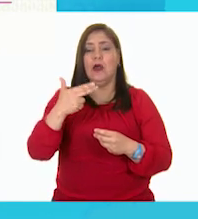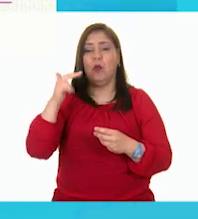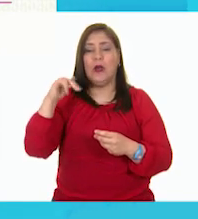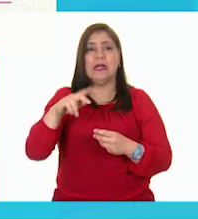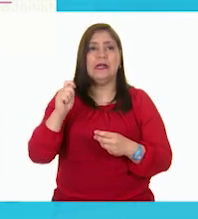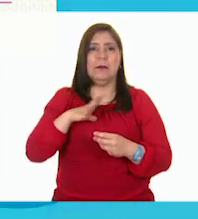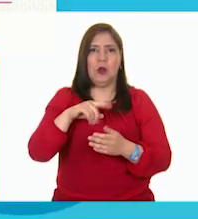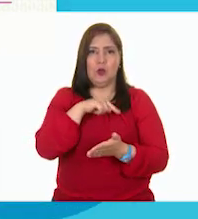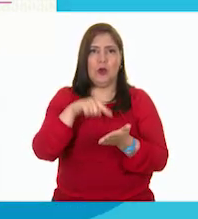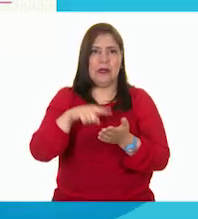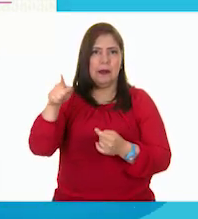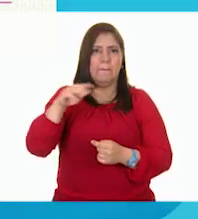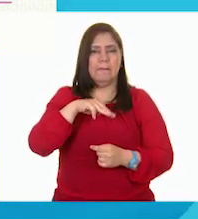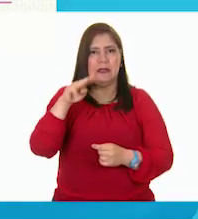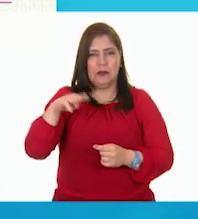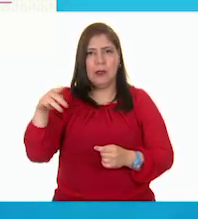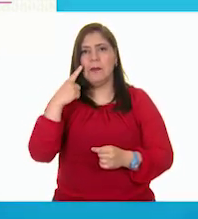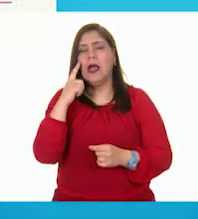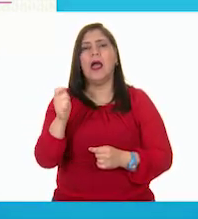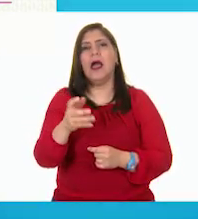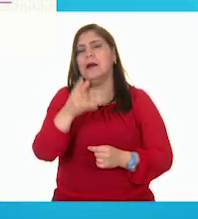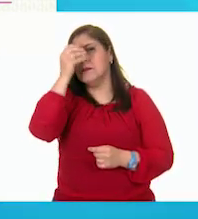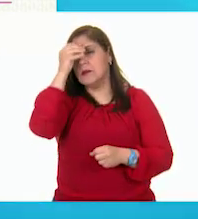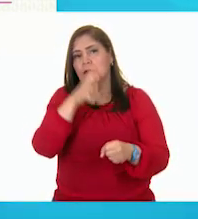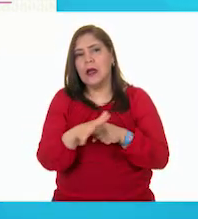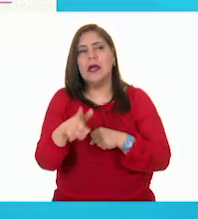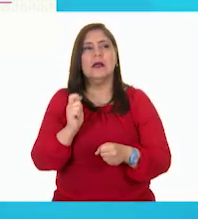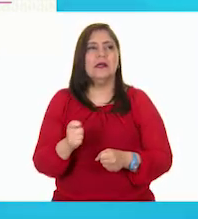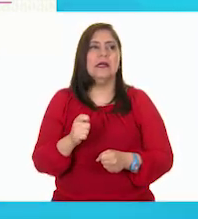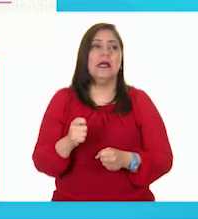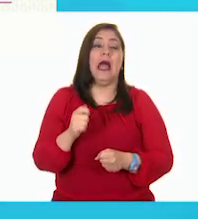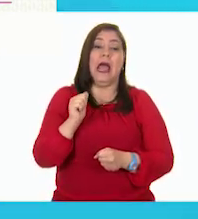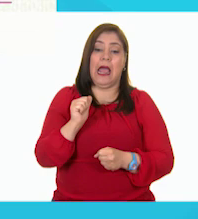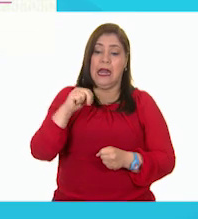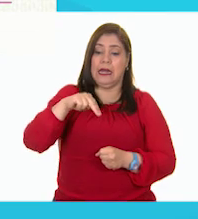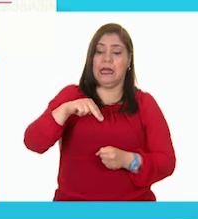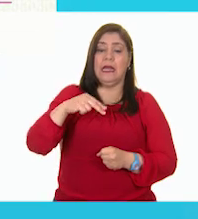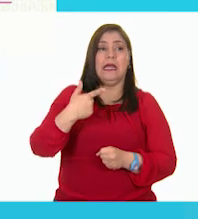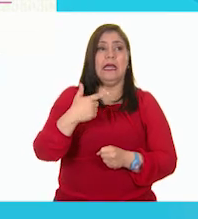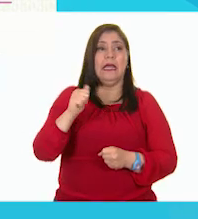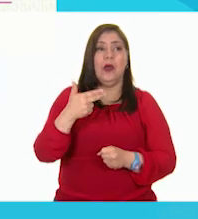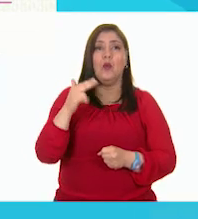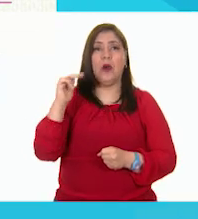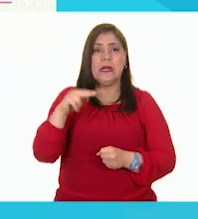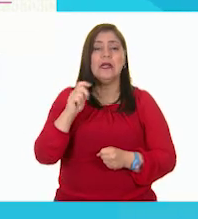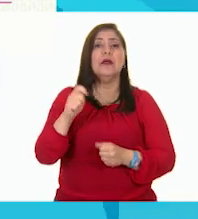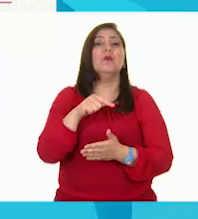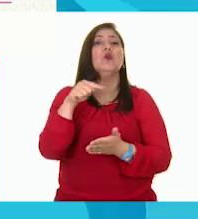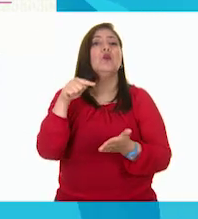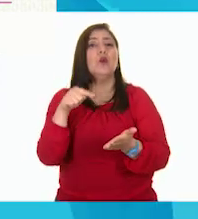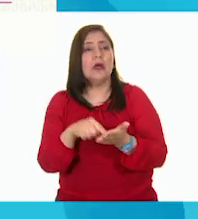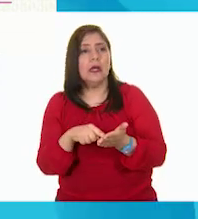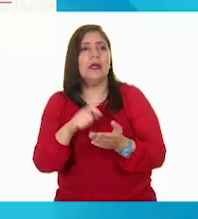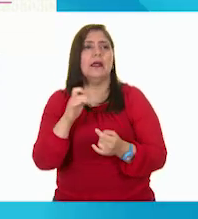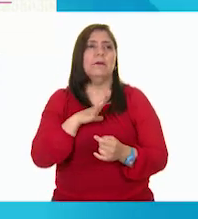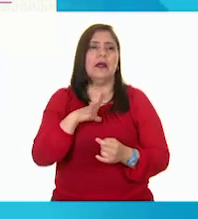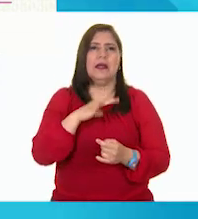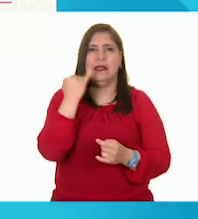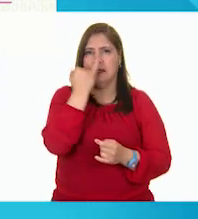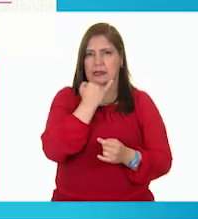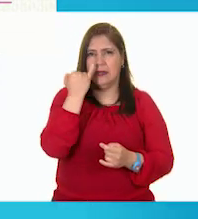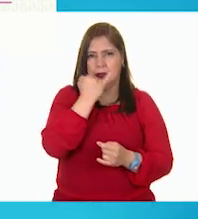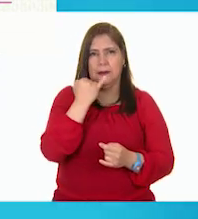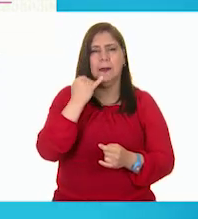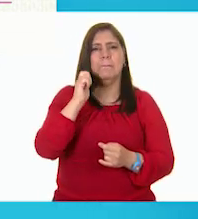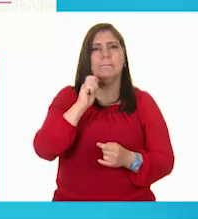¿Qué aprendiste? Vamos a ver la respuesta. Aprendí que Angajuan es un lugar en Michoacán en donde se habla una lengua que se llama